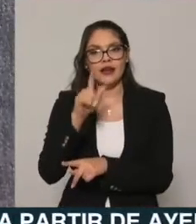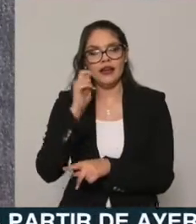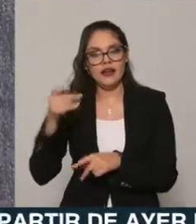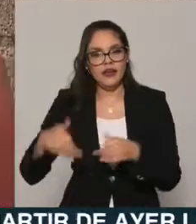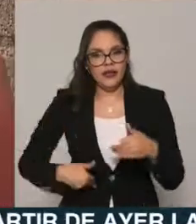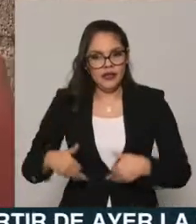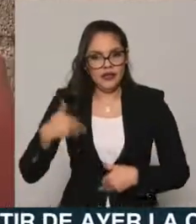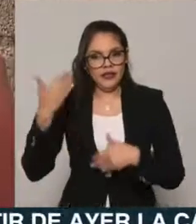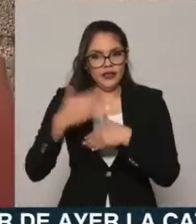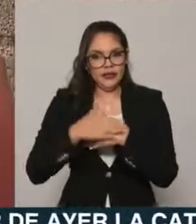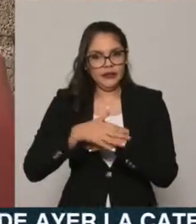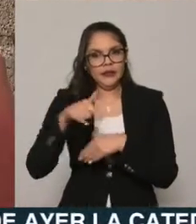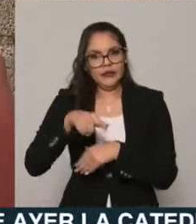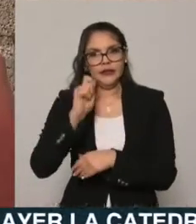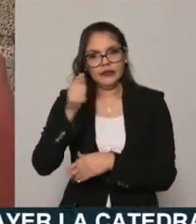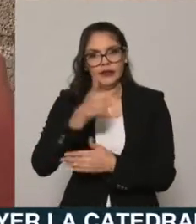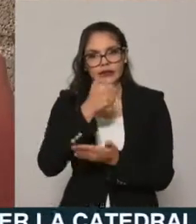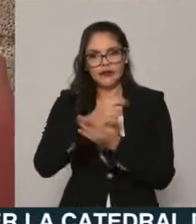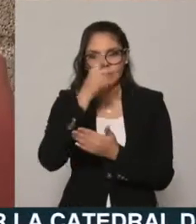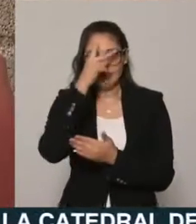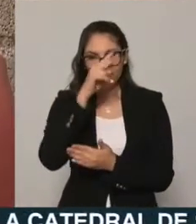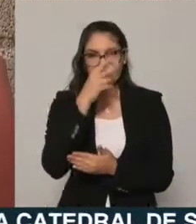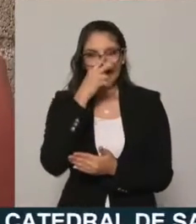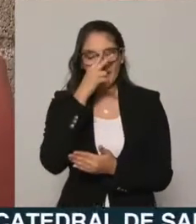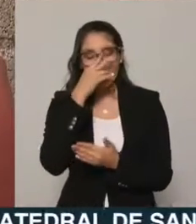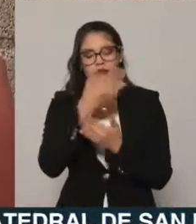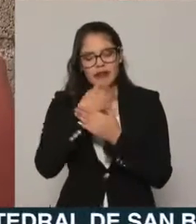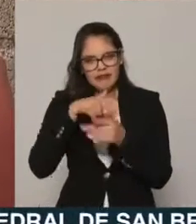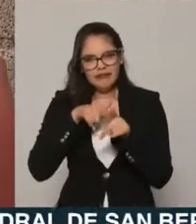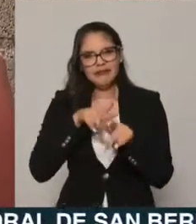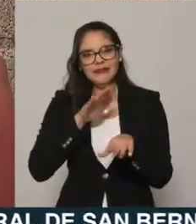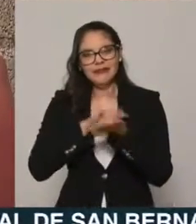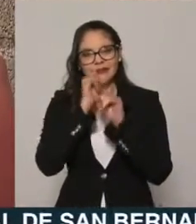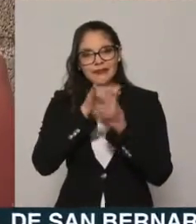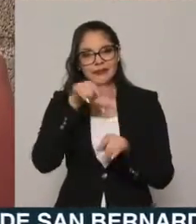próximas fechas aquí en la Ciudad de México. Nosotros continuamos con más aquí en 21 Noticias.